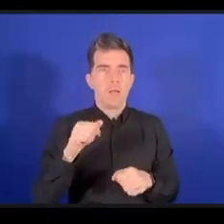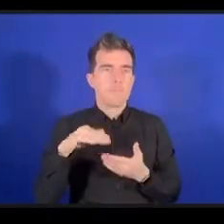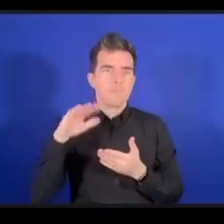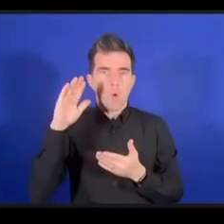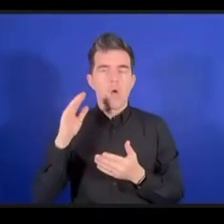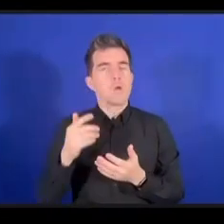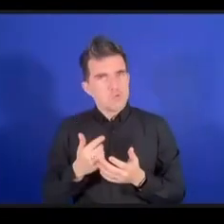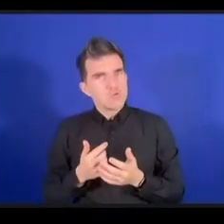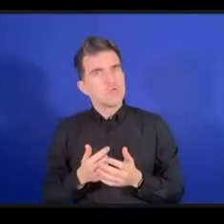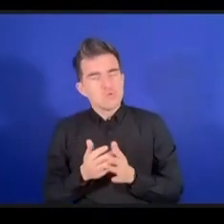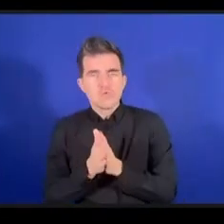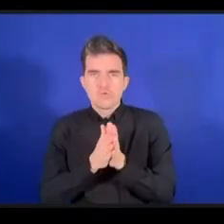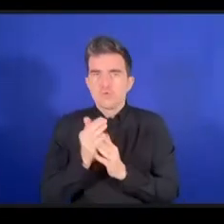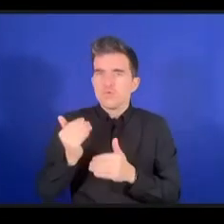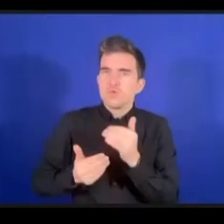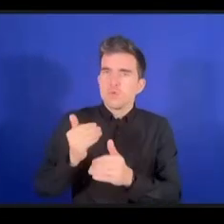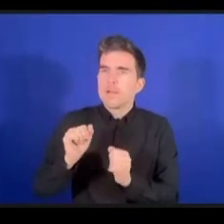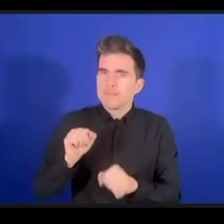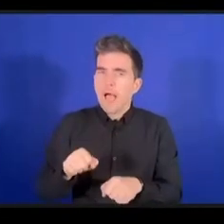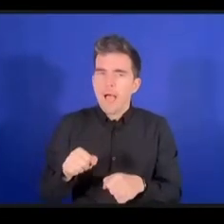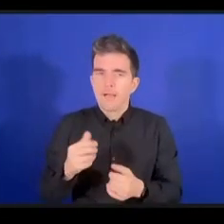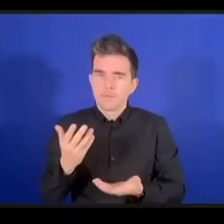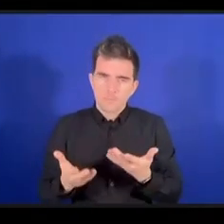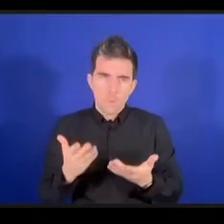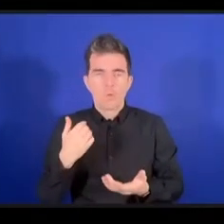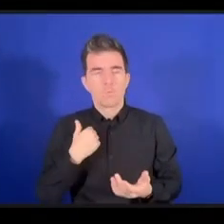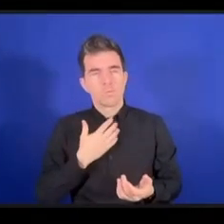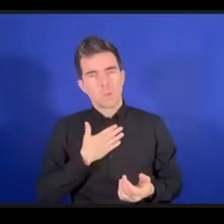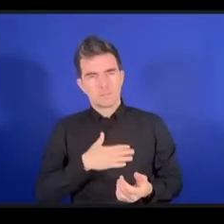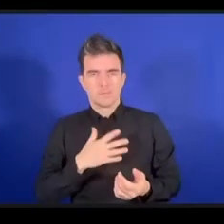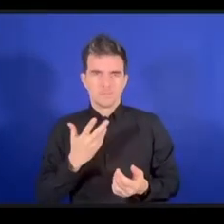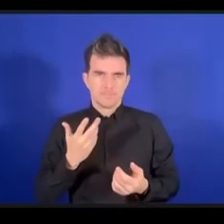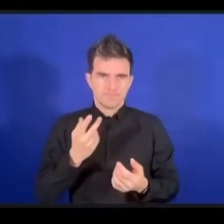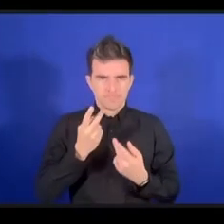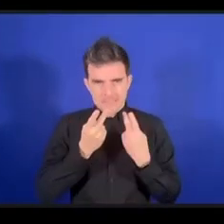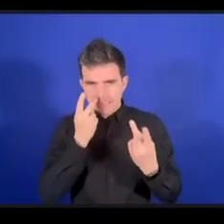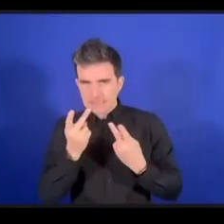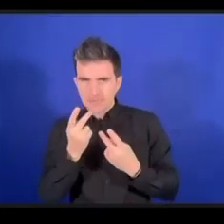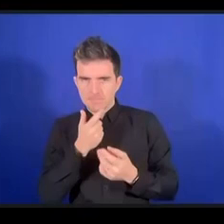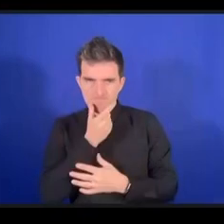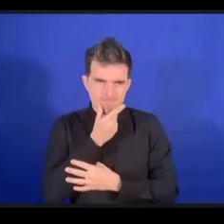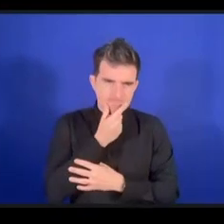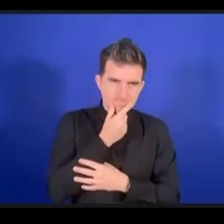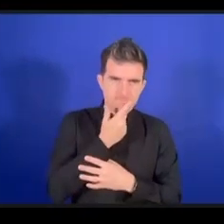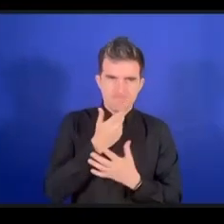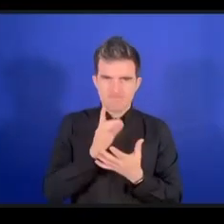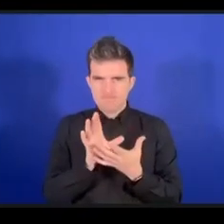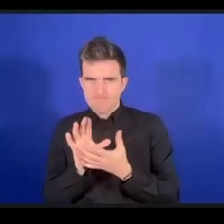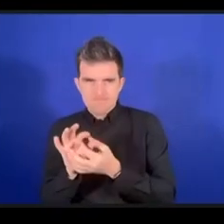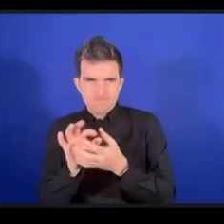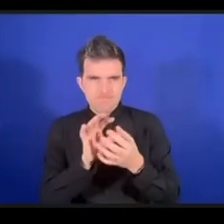de esas conexiones aunque sea simplemente en torno a mensajes y comunicaciones parece que